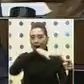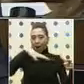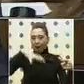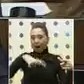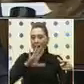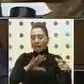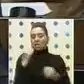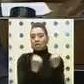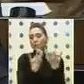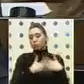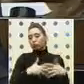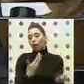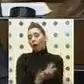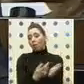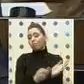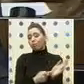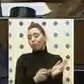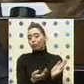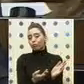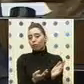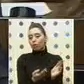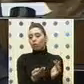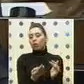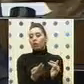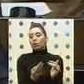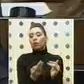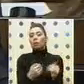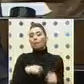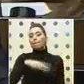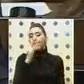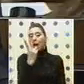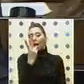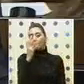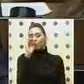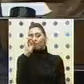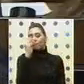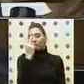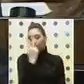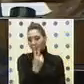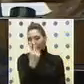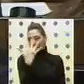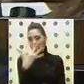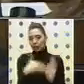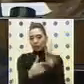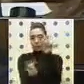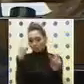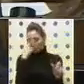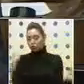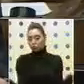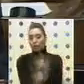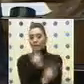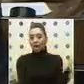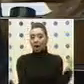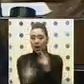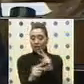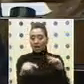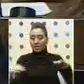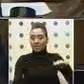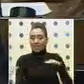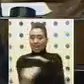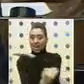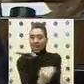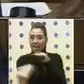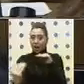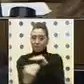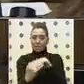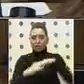característica productiva, llega en los puntos más altos a más de 25.000 personas. Este camino, que